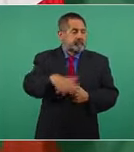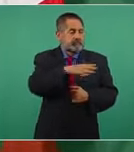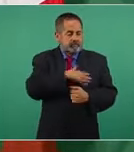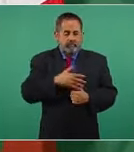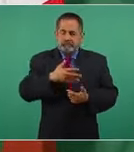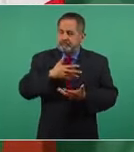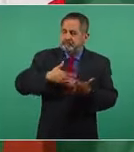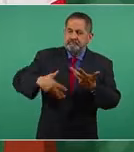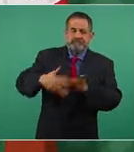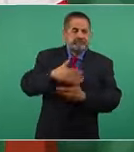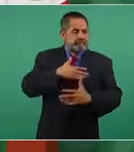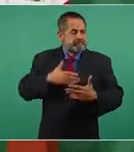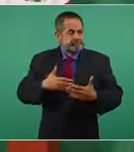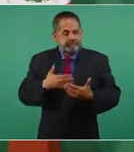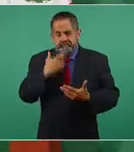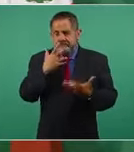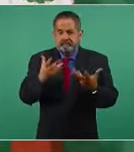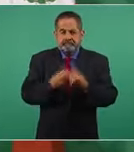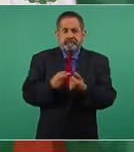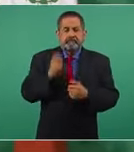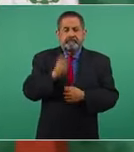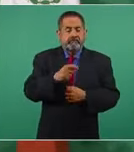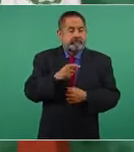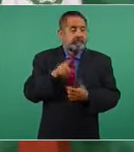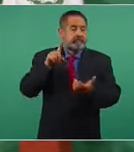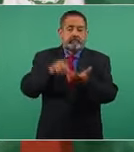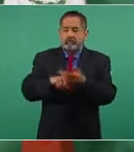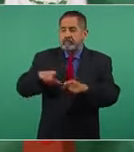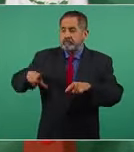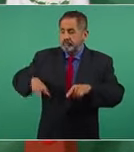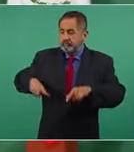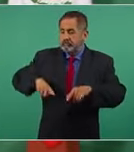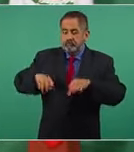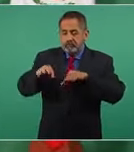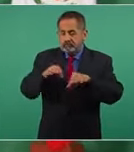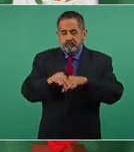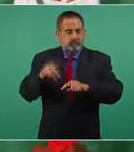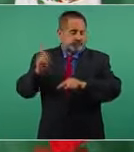convivencia, que se purifique la vida pública,